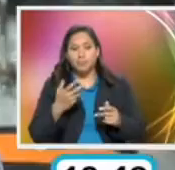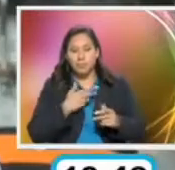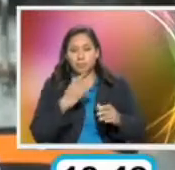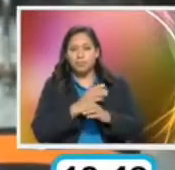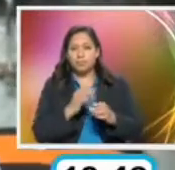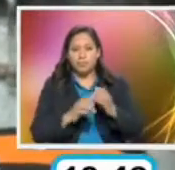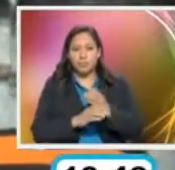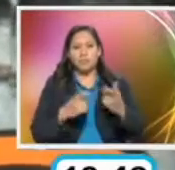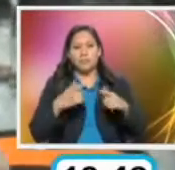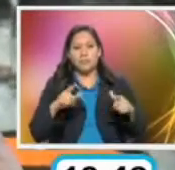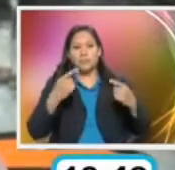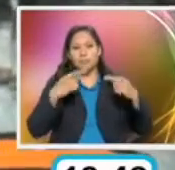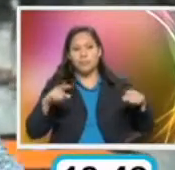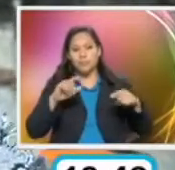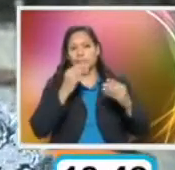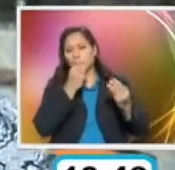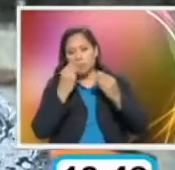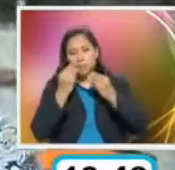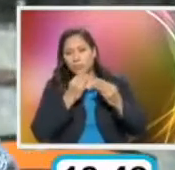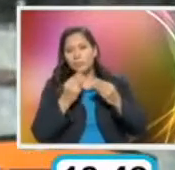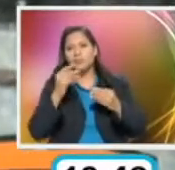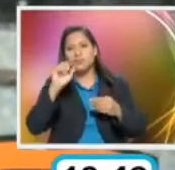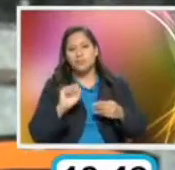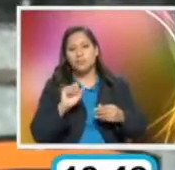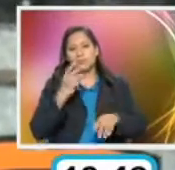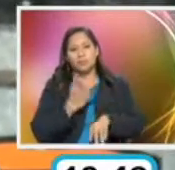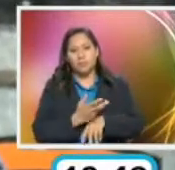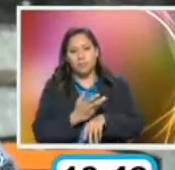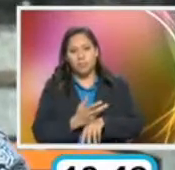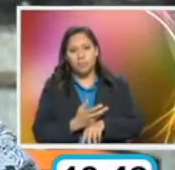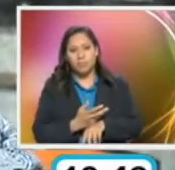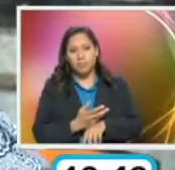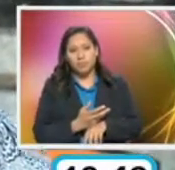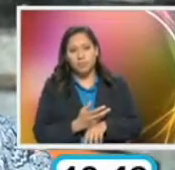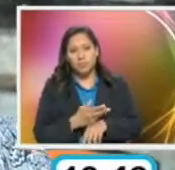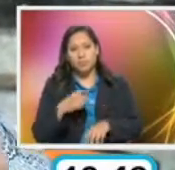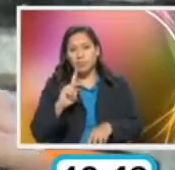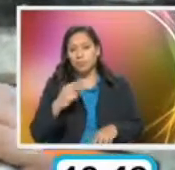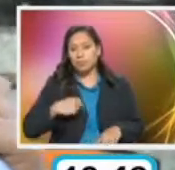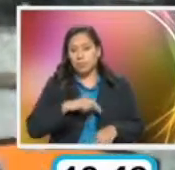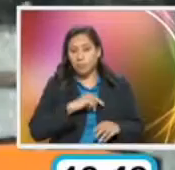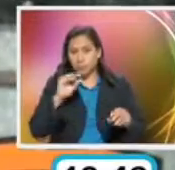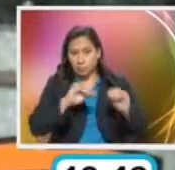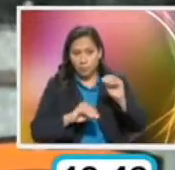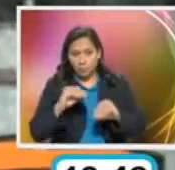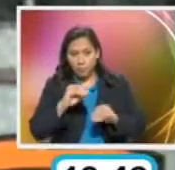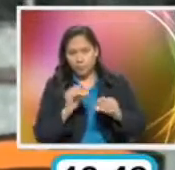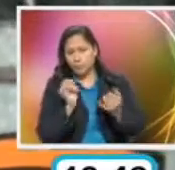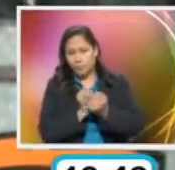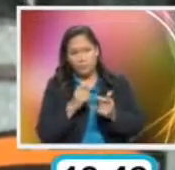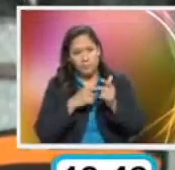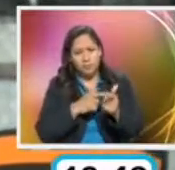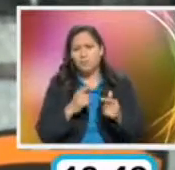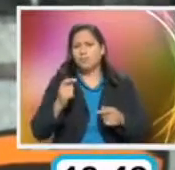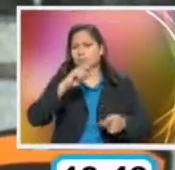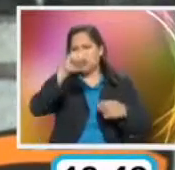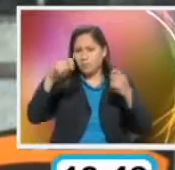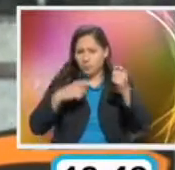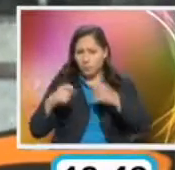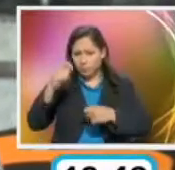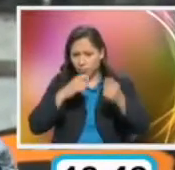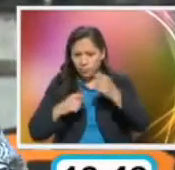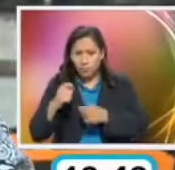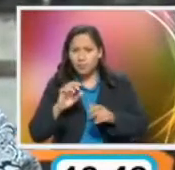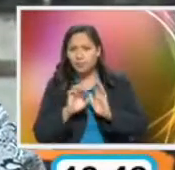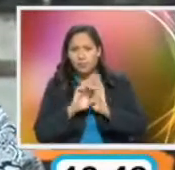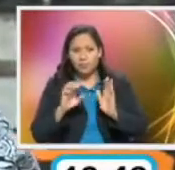cosas del lenguaje musical andino, que es Sí. muy de Sudamérica. Sí. Pero nosotros mezclamos, igual seguimos haciendo cumbia. Sí.